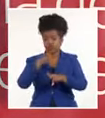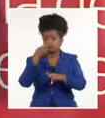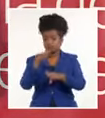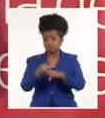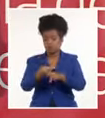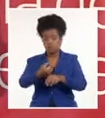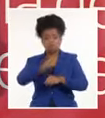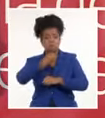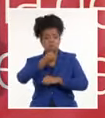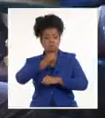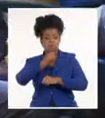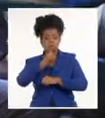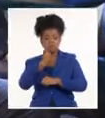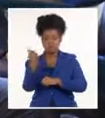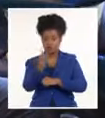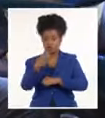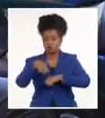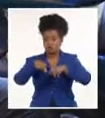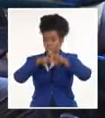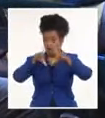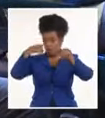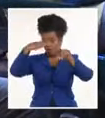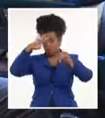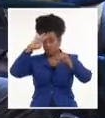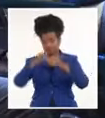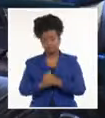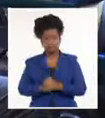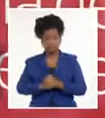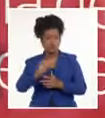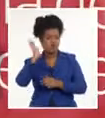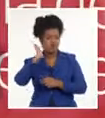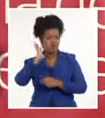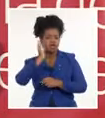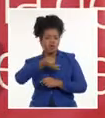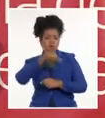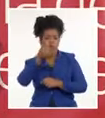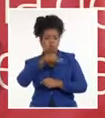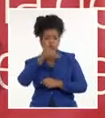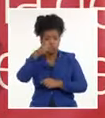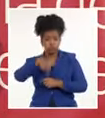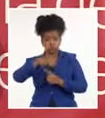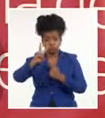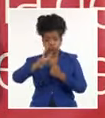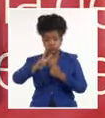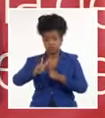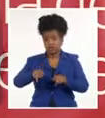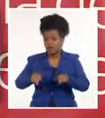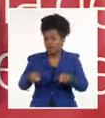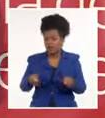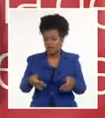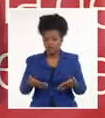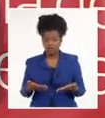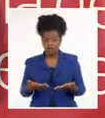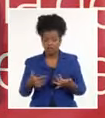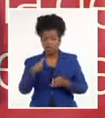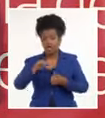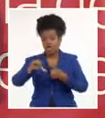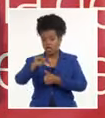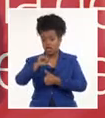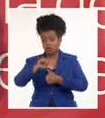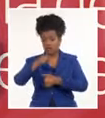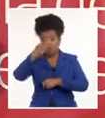la prensa nacional. La conferencia de prensa está siendo transmitida por el Canal Caribe, Cubavisión Internacional,